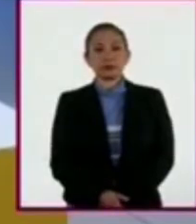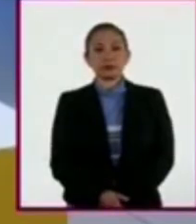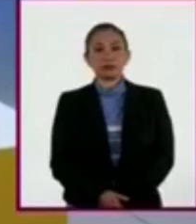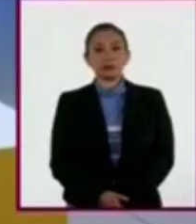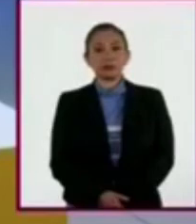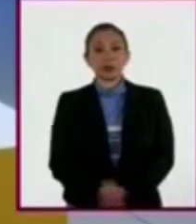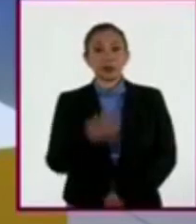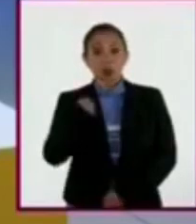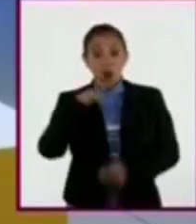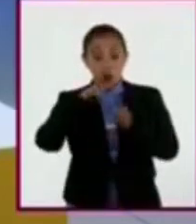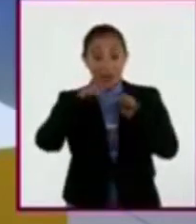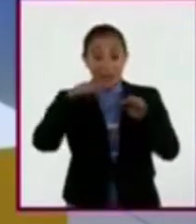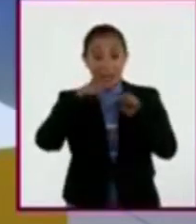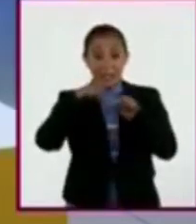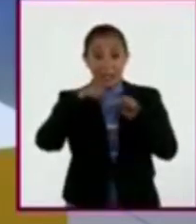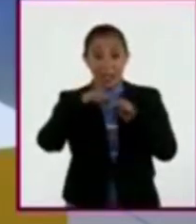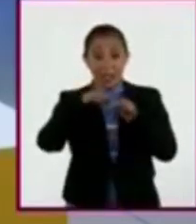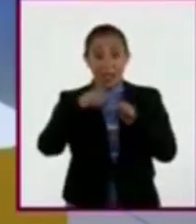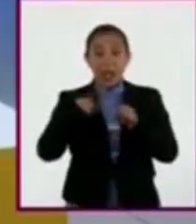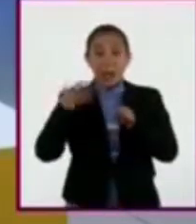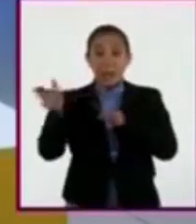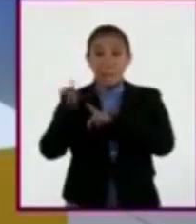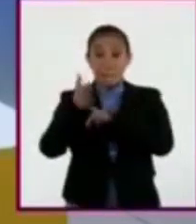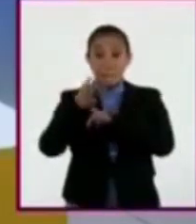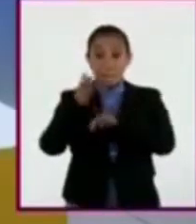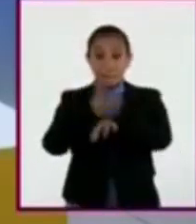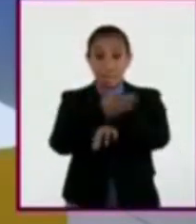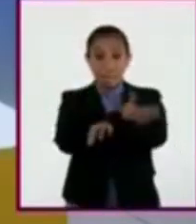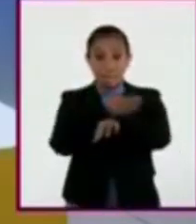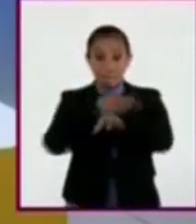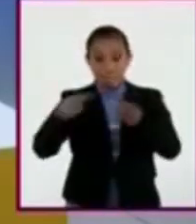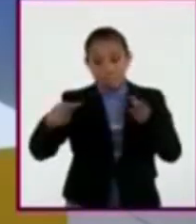Debo fijar la liga con nuestro palito de bandera.